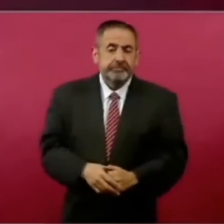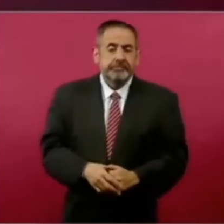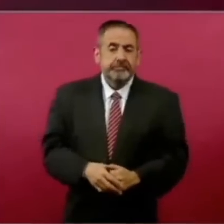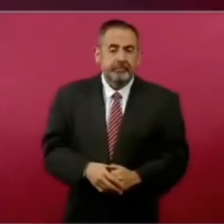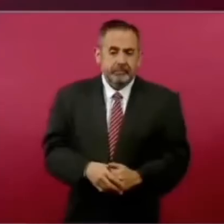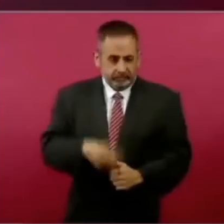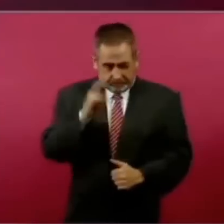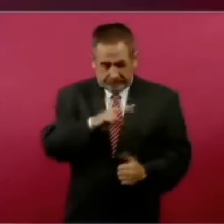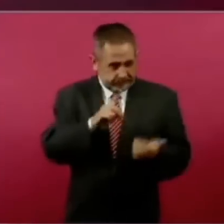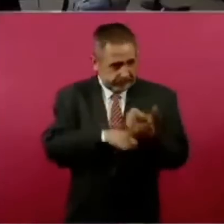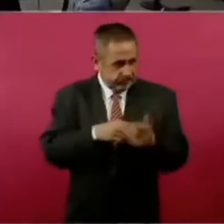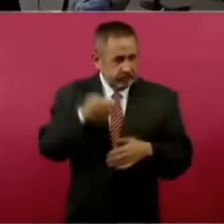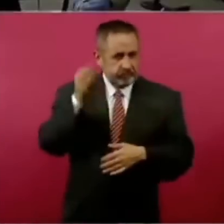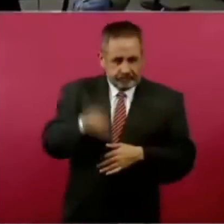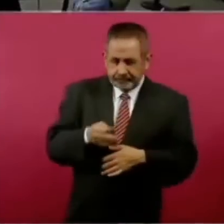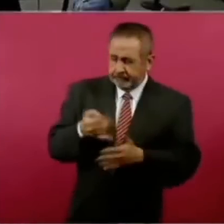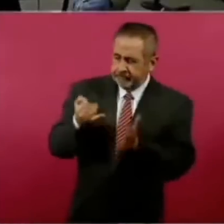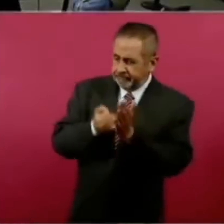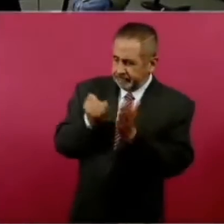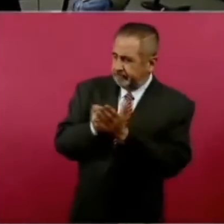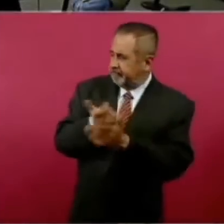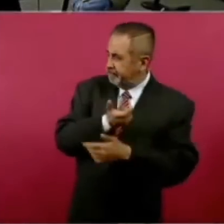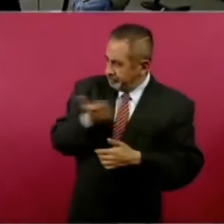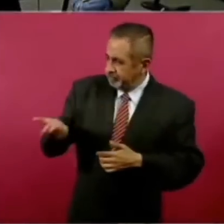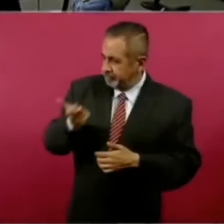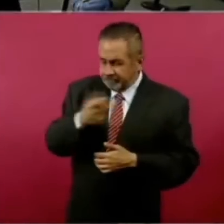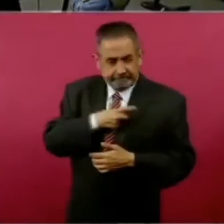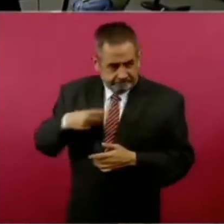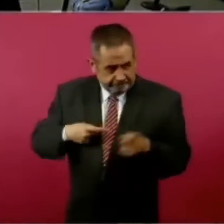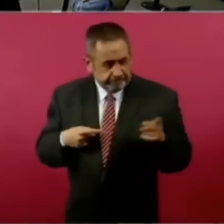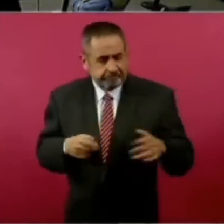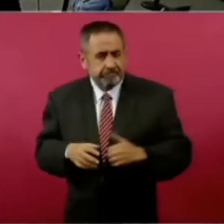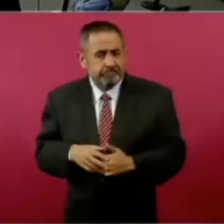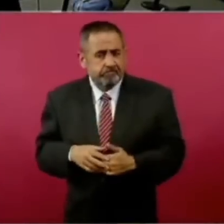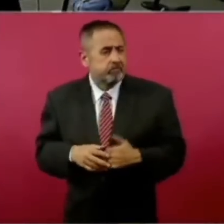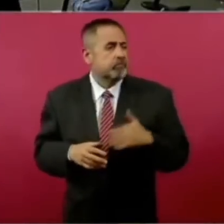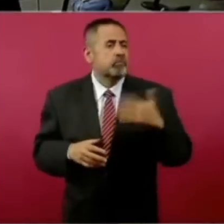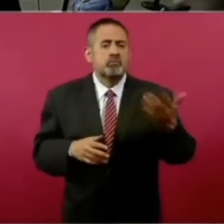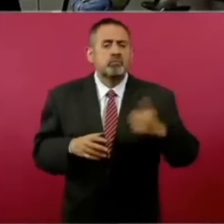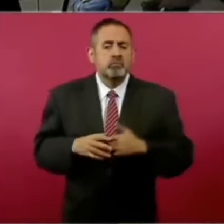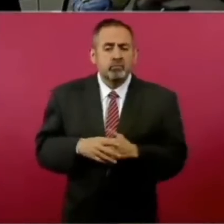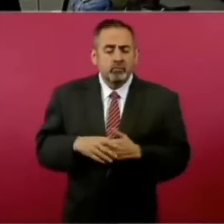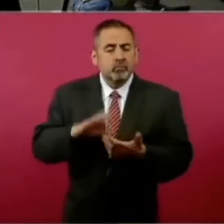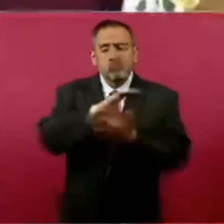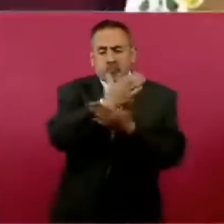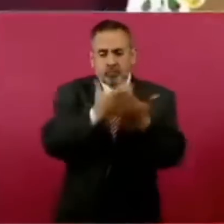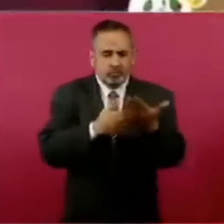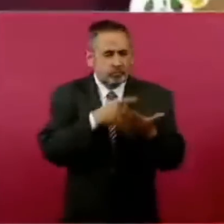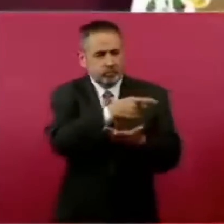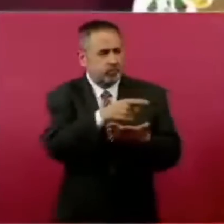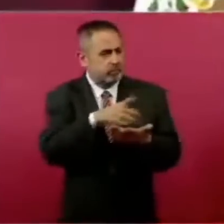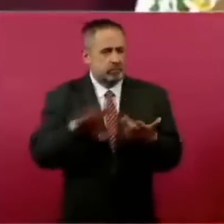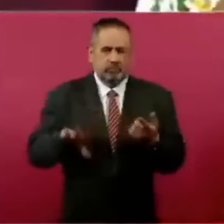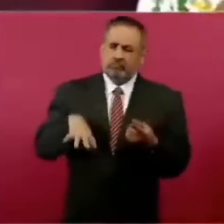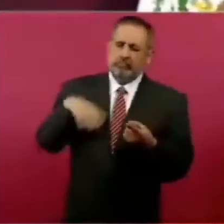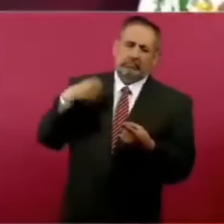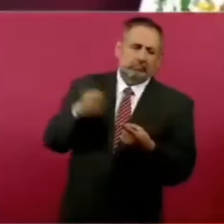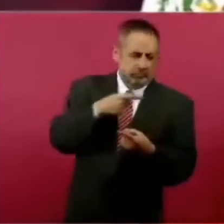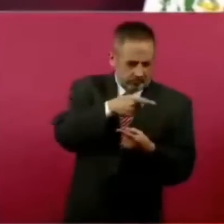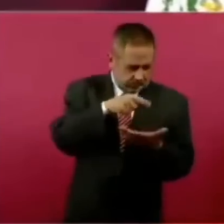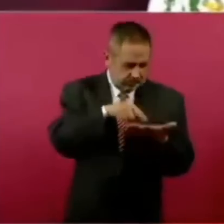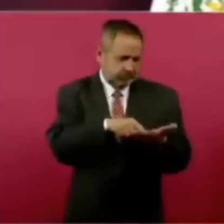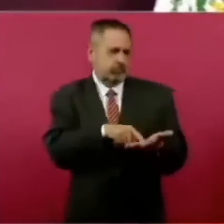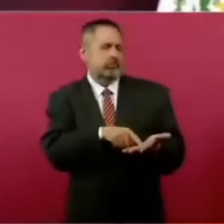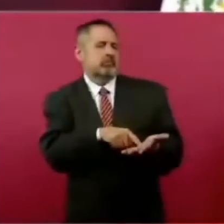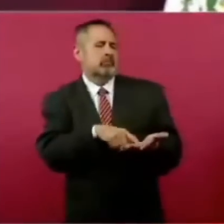tú ibas a aceptar de que íbamos a revisar los contratos leoninos que